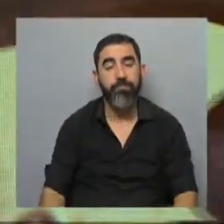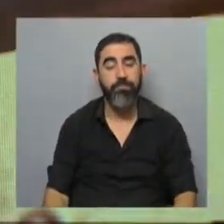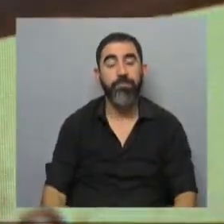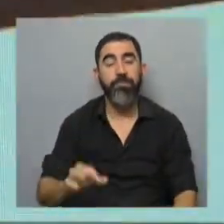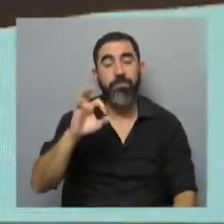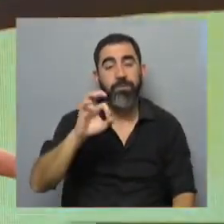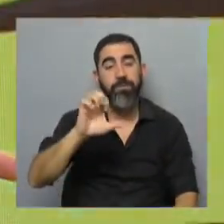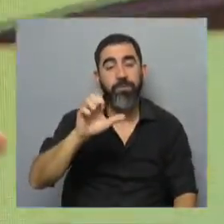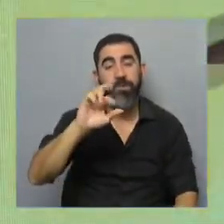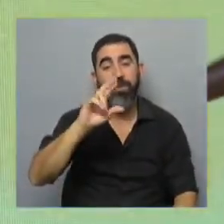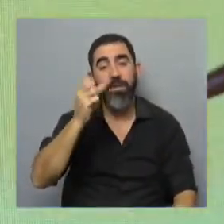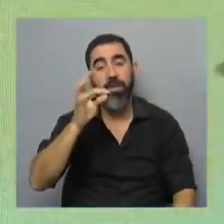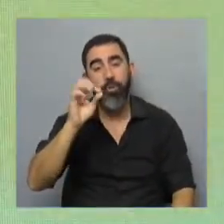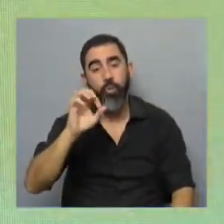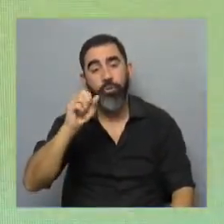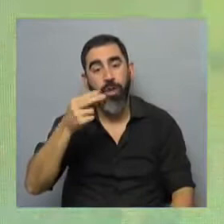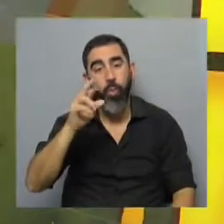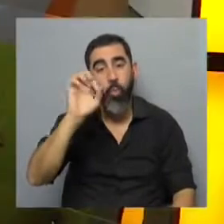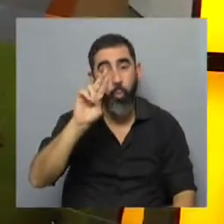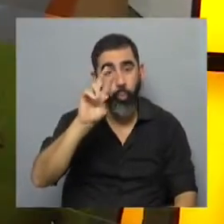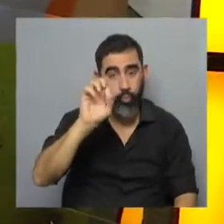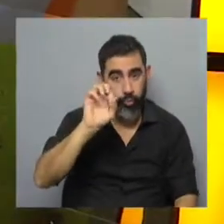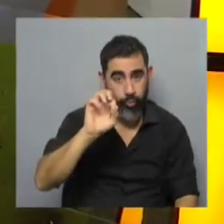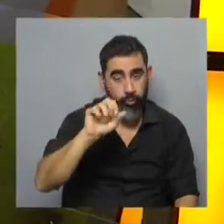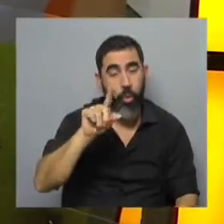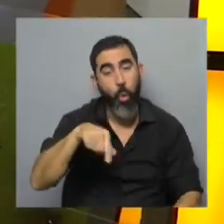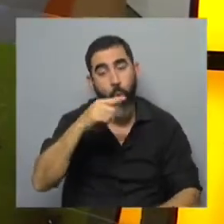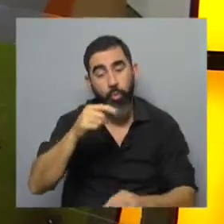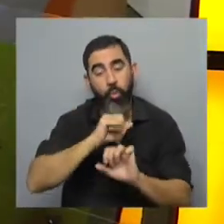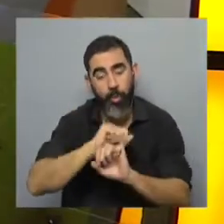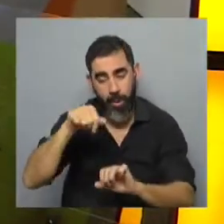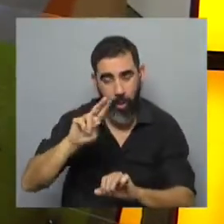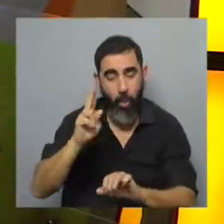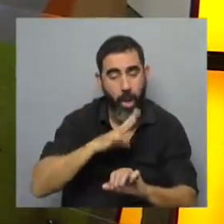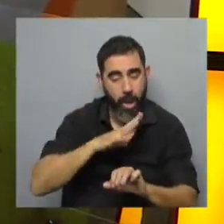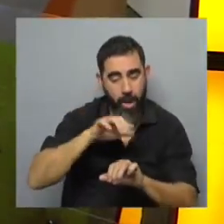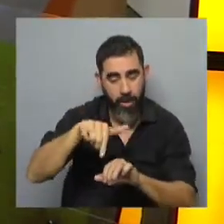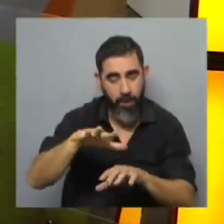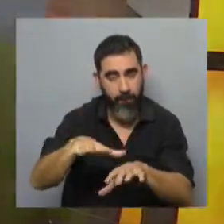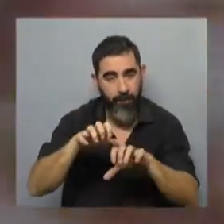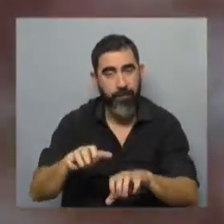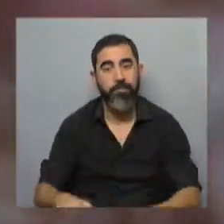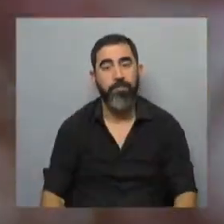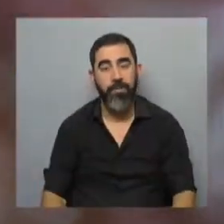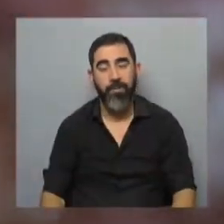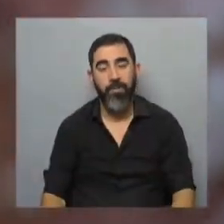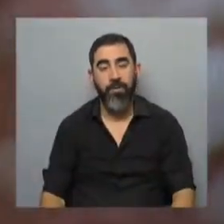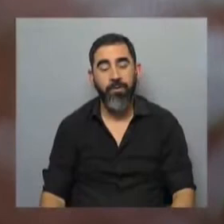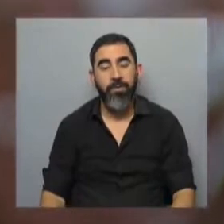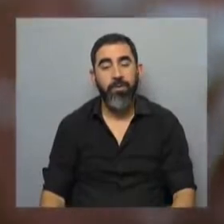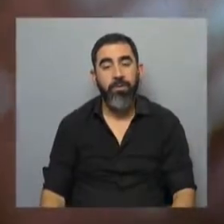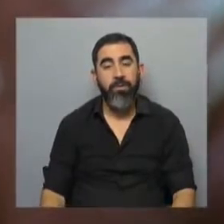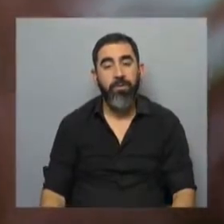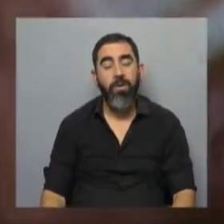Ceratosaurus es este otro, este otro que, claro, que es otro que puede haber vivido en Uruguay. Que ahora, está, de repente, si te parece, hablamos de él. ¿Y el que va